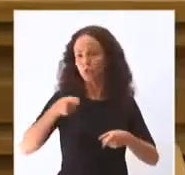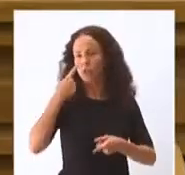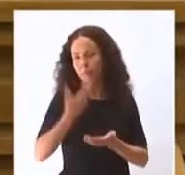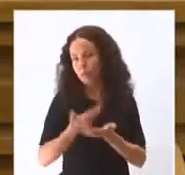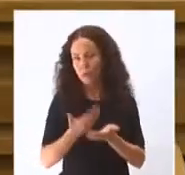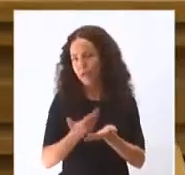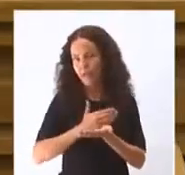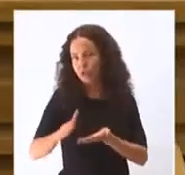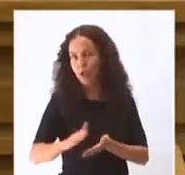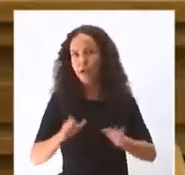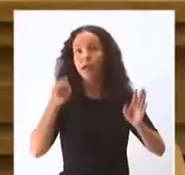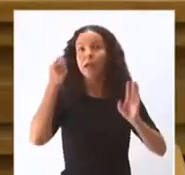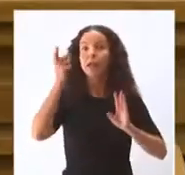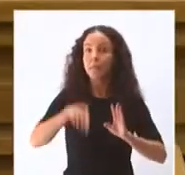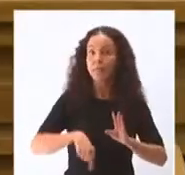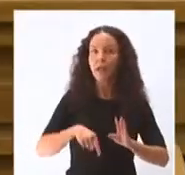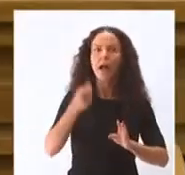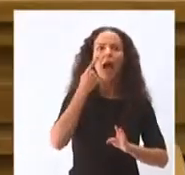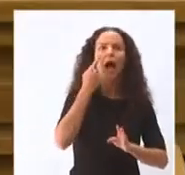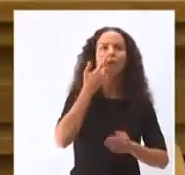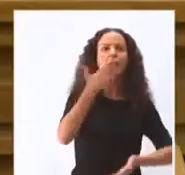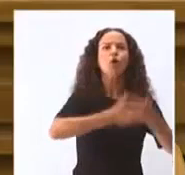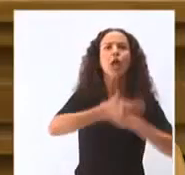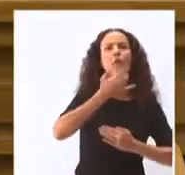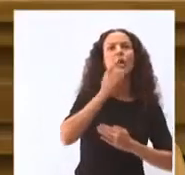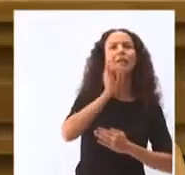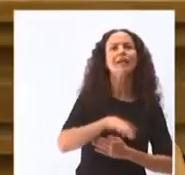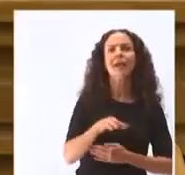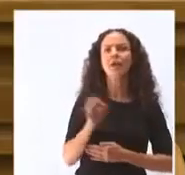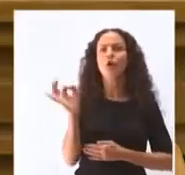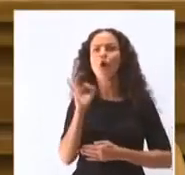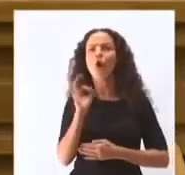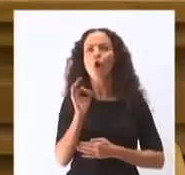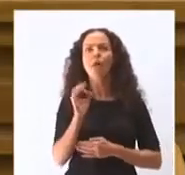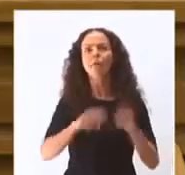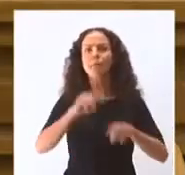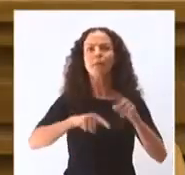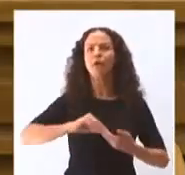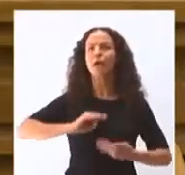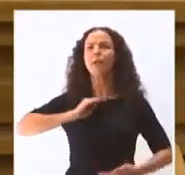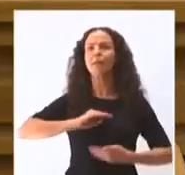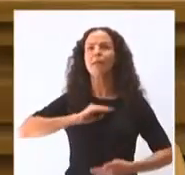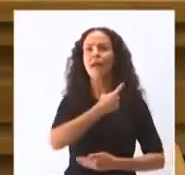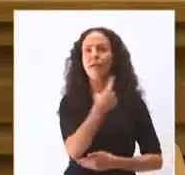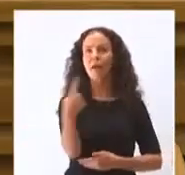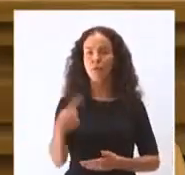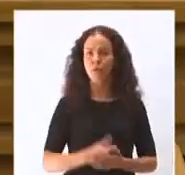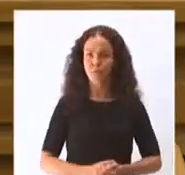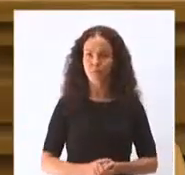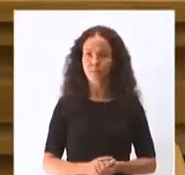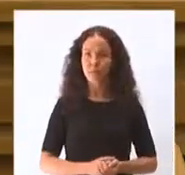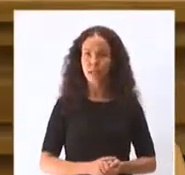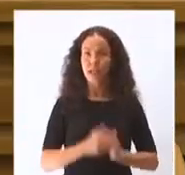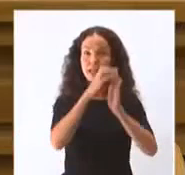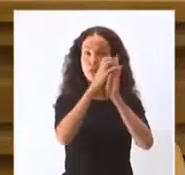sino también quien contribuye y en qué medida en función de sus propias capacidades las deducciones a